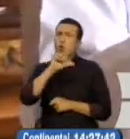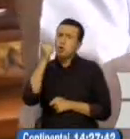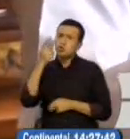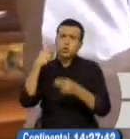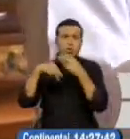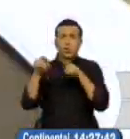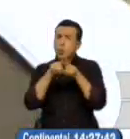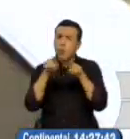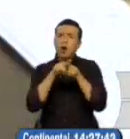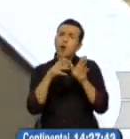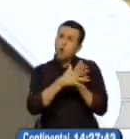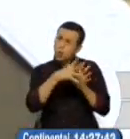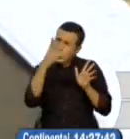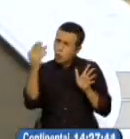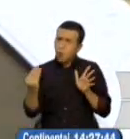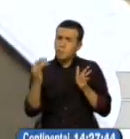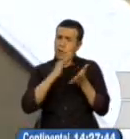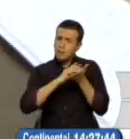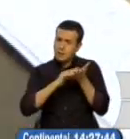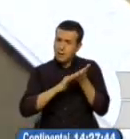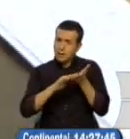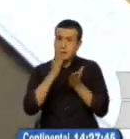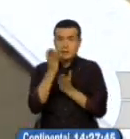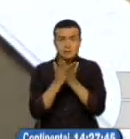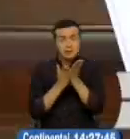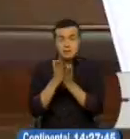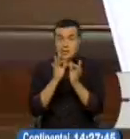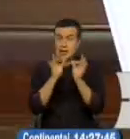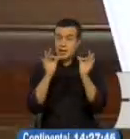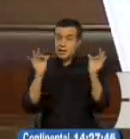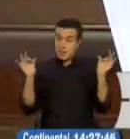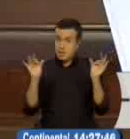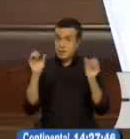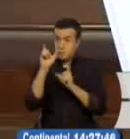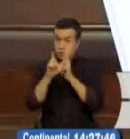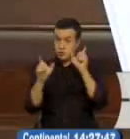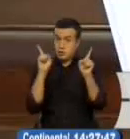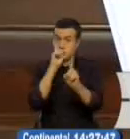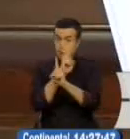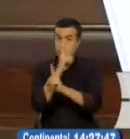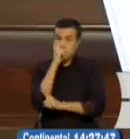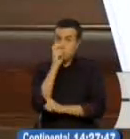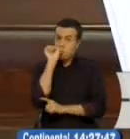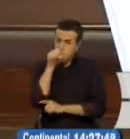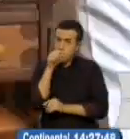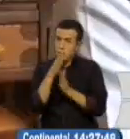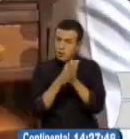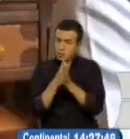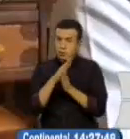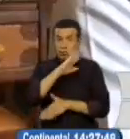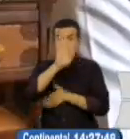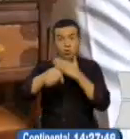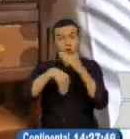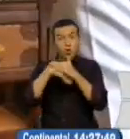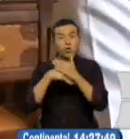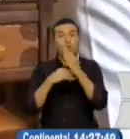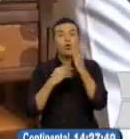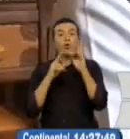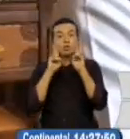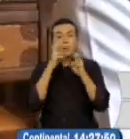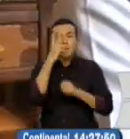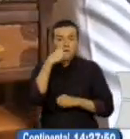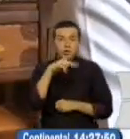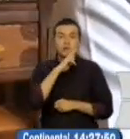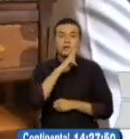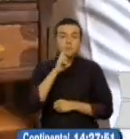negocios repliquen esta acción para que el buen servicio llegue también a las personas con discapacidad visual. Que todo sea accesible. Todo lo que son hoteles, todo lo